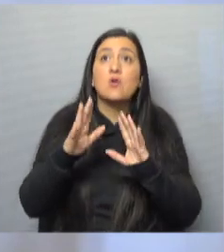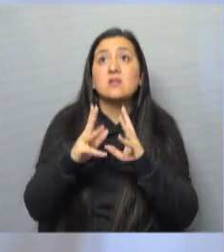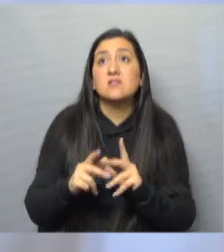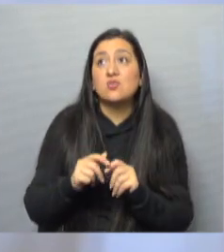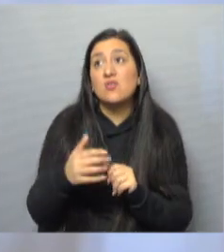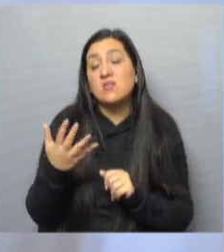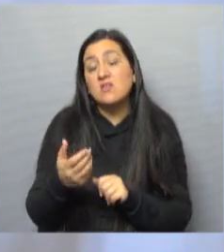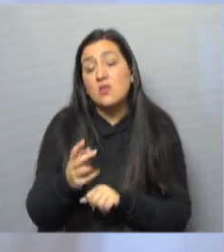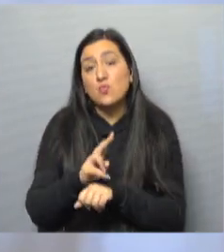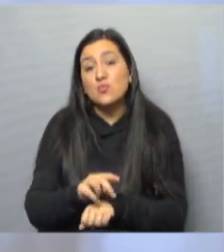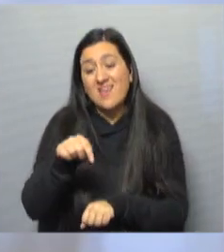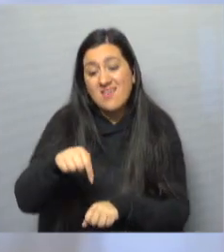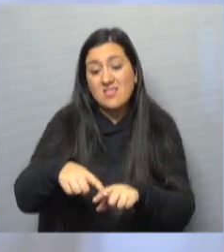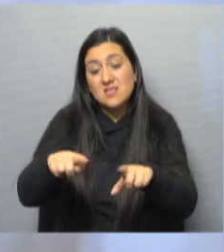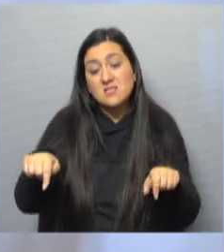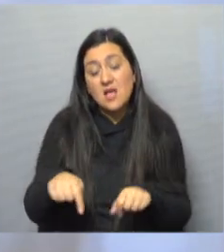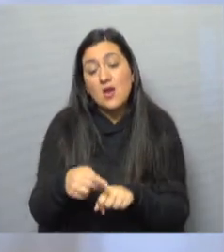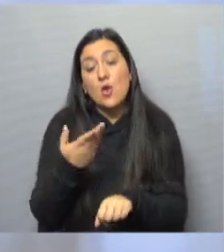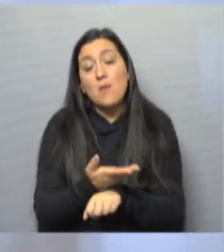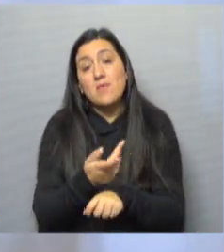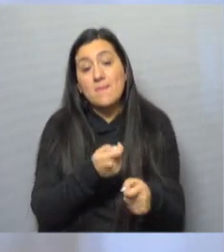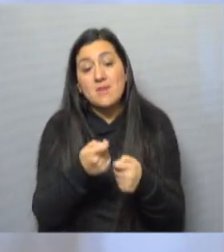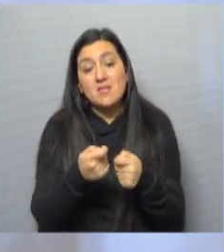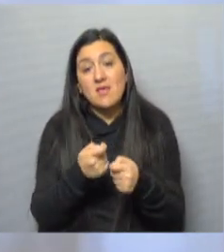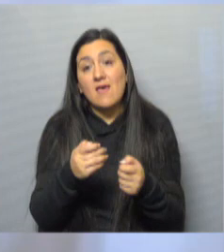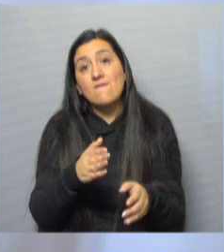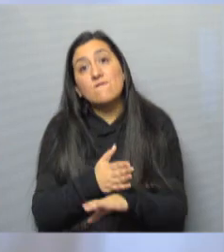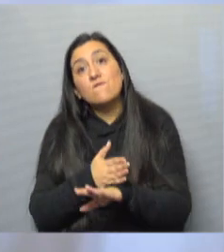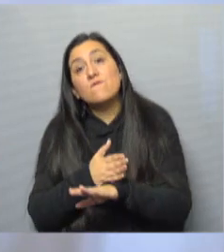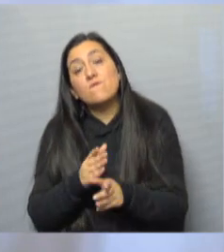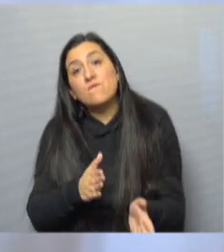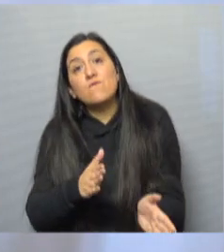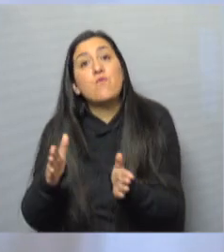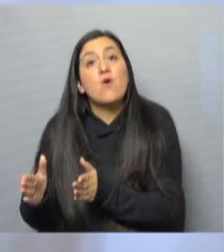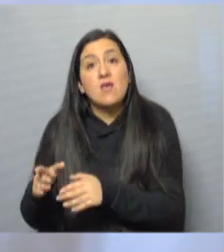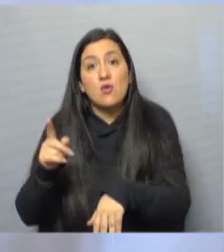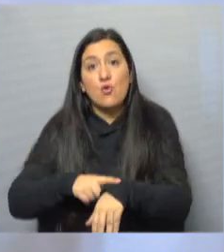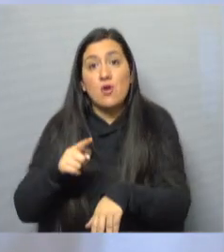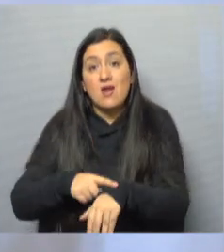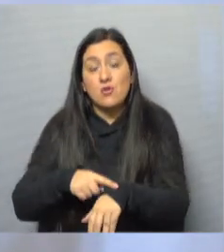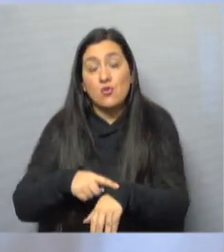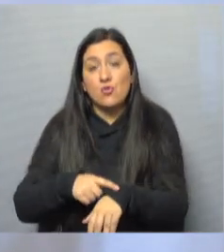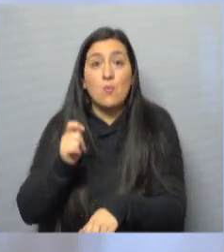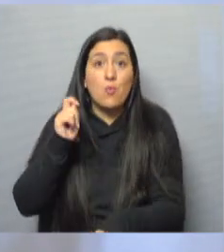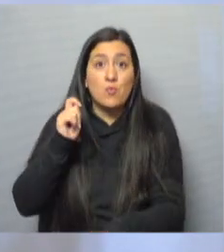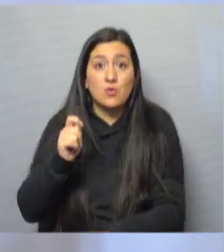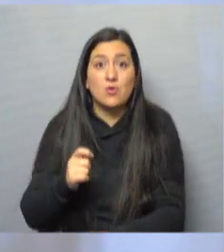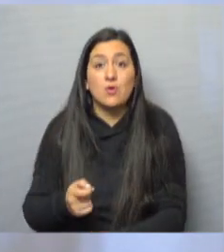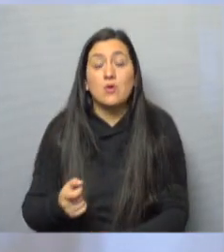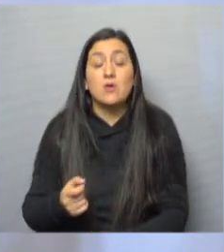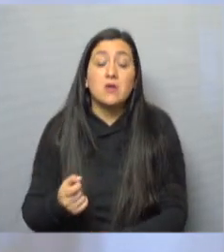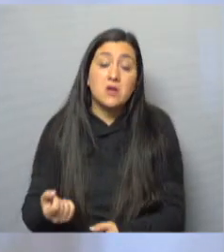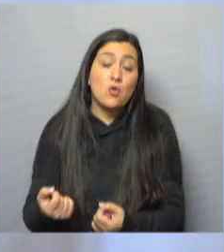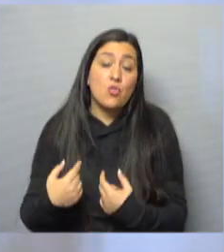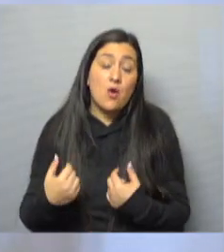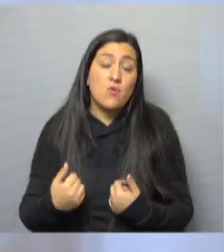utilizar esta sala y nos la pide prestada fuera del horario de público verdad y nos ofrece una donación